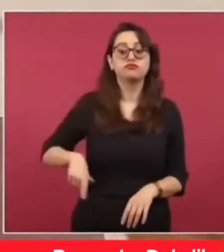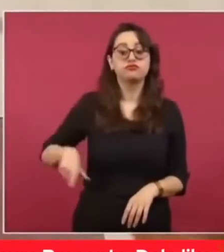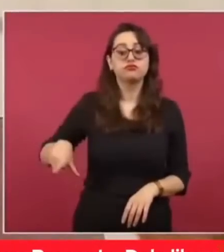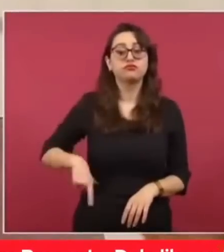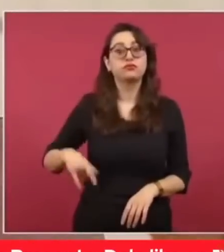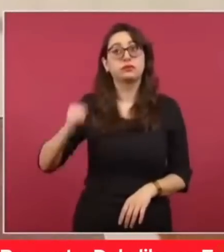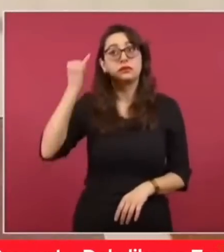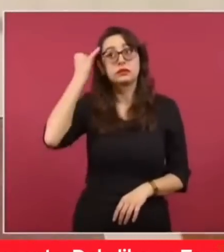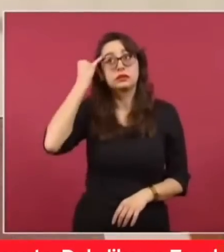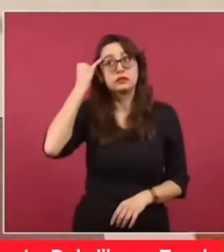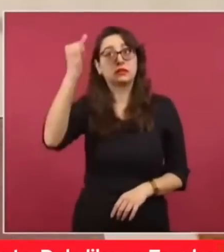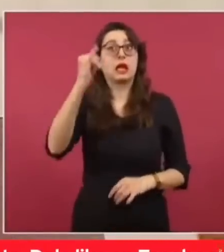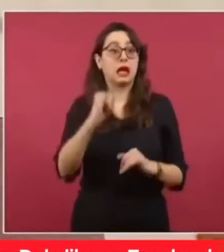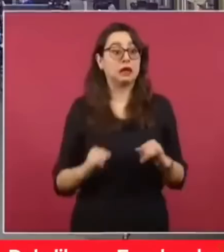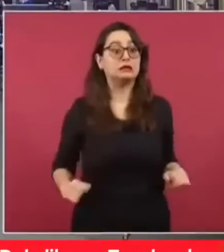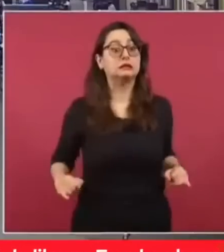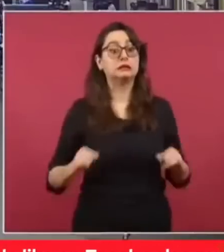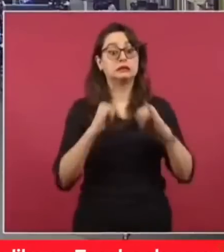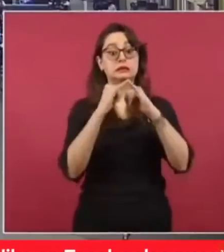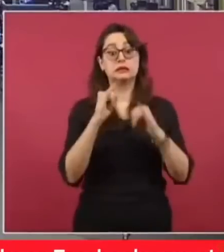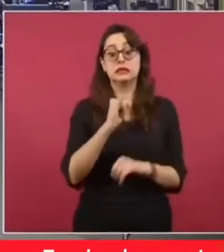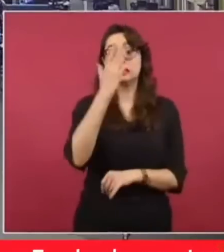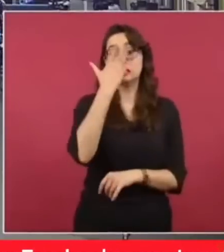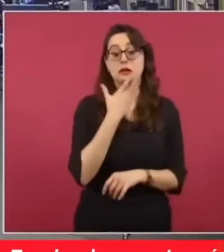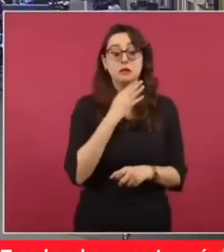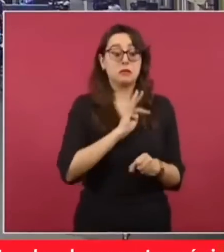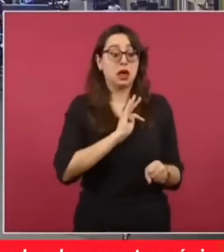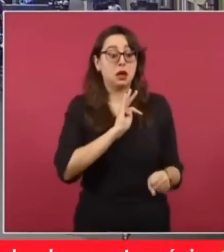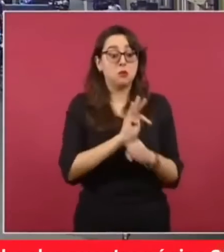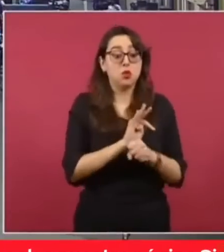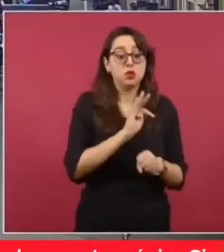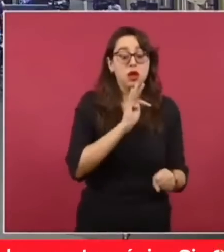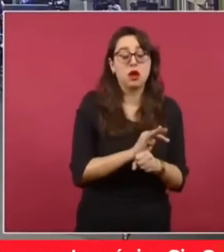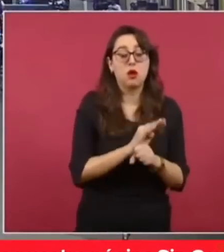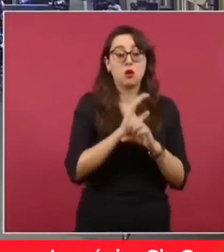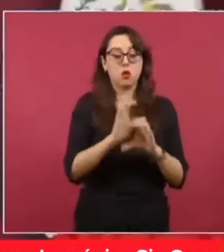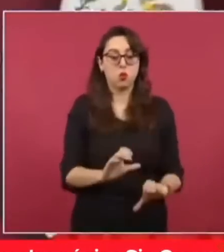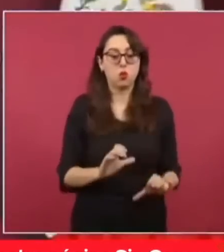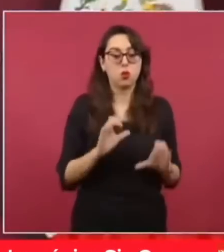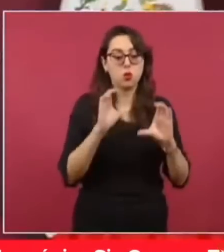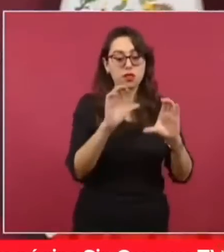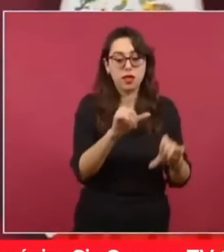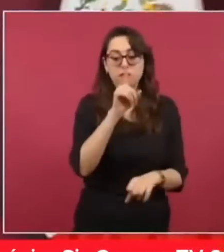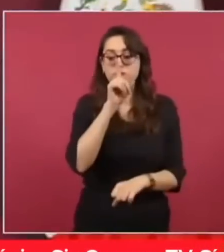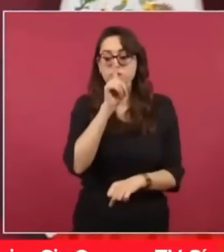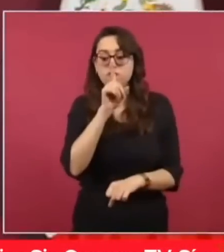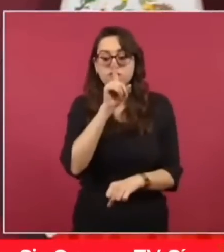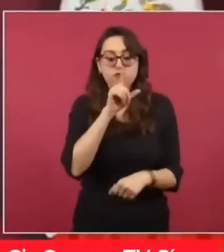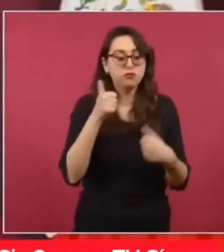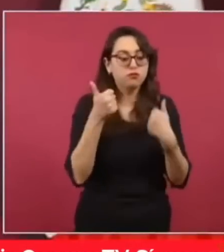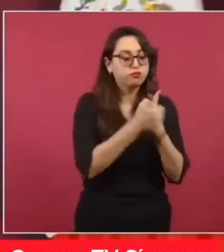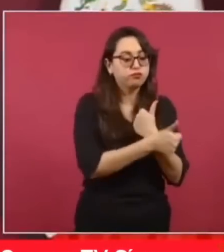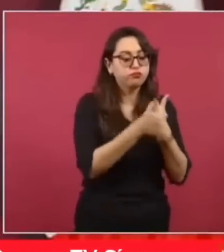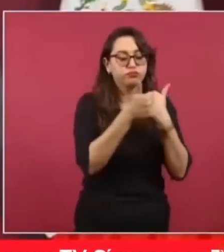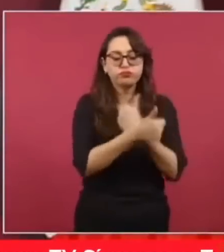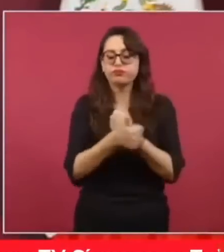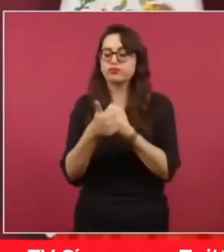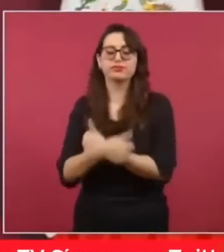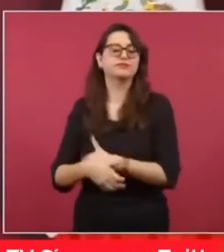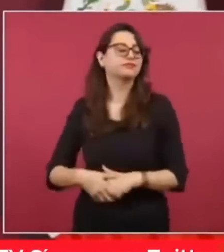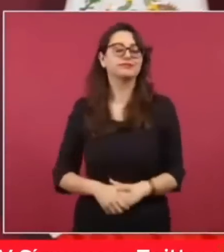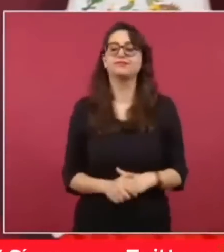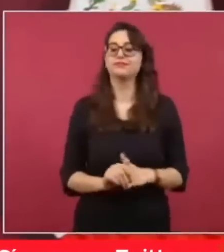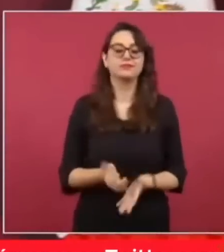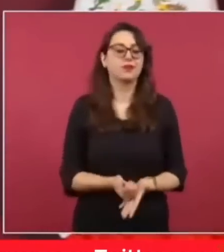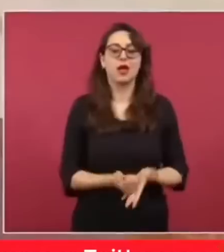a los que participaron en Ayotzinapa, en Iguala, para desaparecer a los jóvenes de Ayotzinapa, eso en vez de ayudar